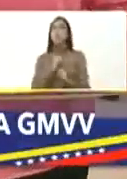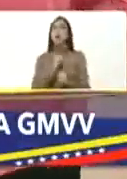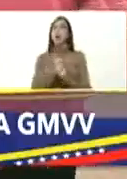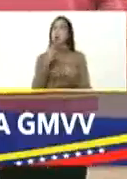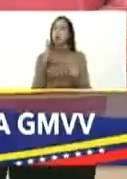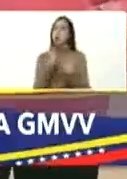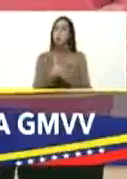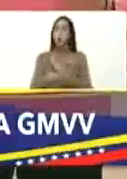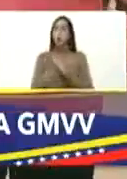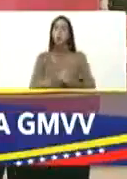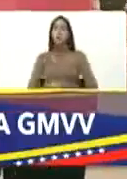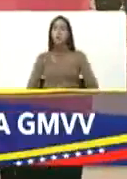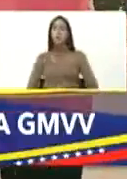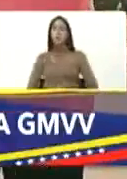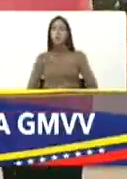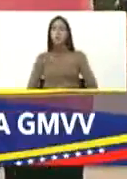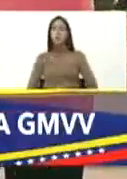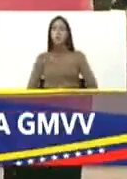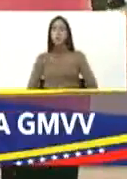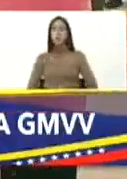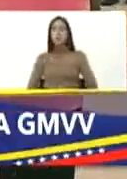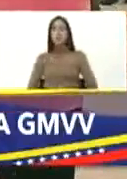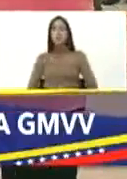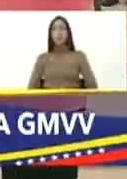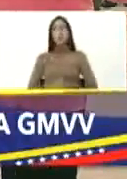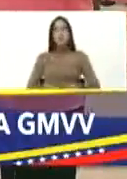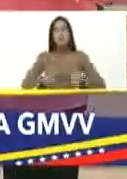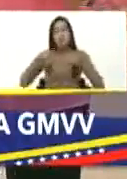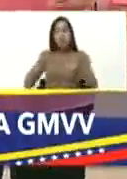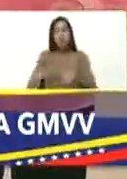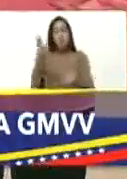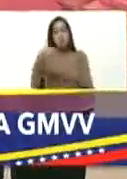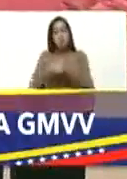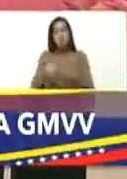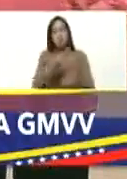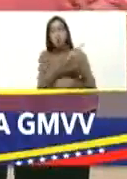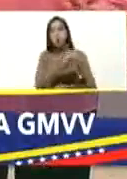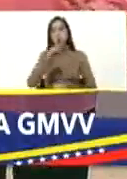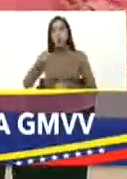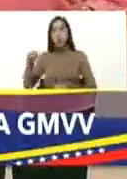que se cumple el hito 3.800.000.